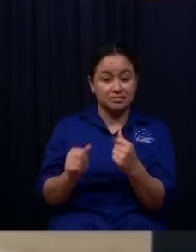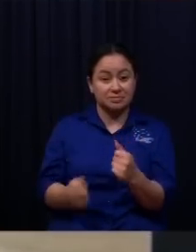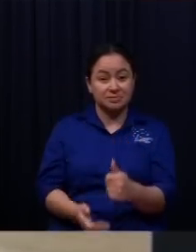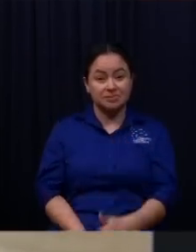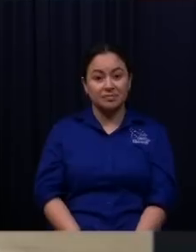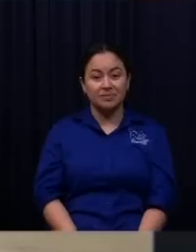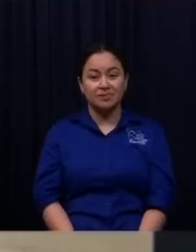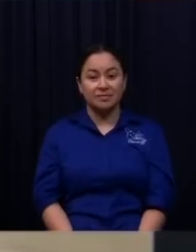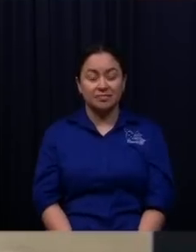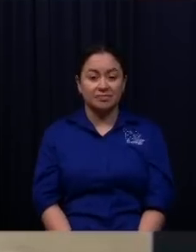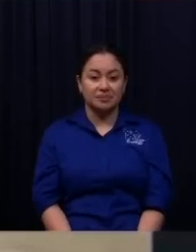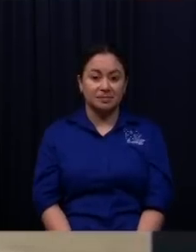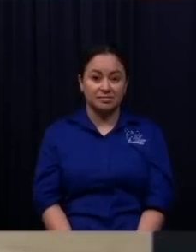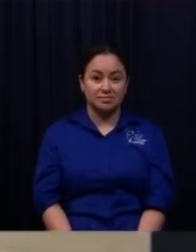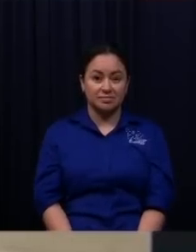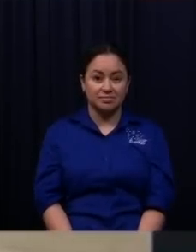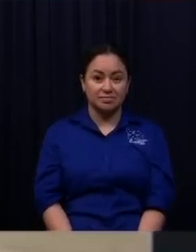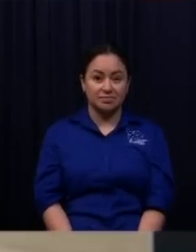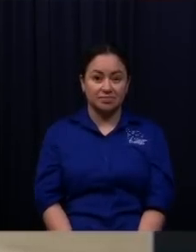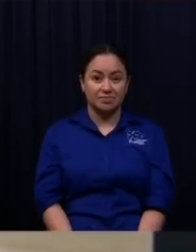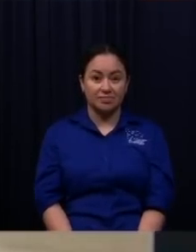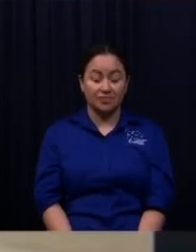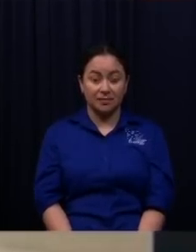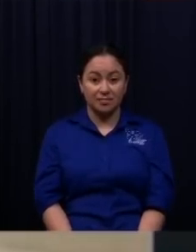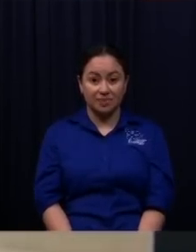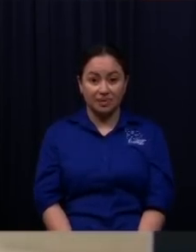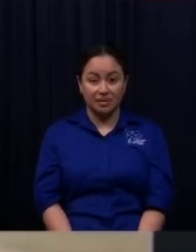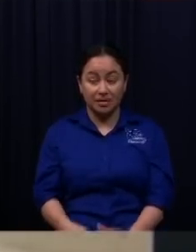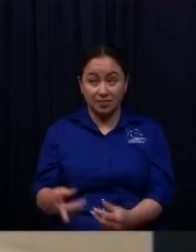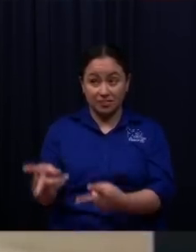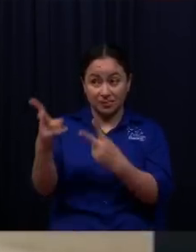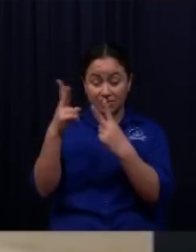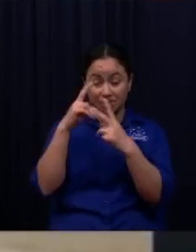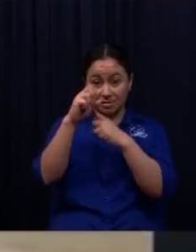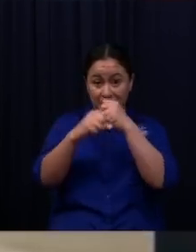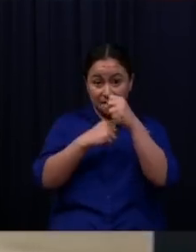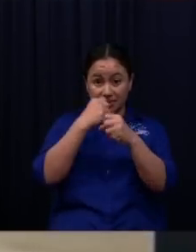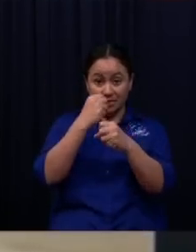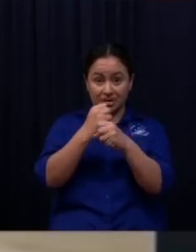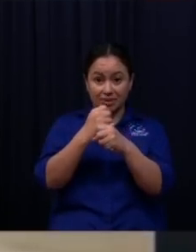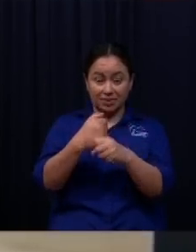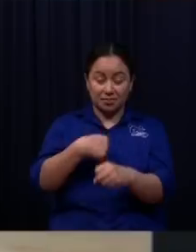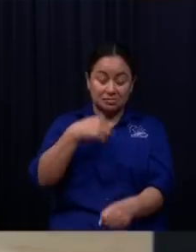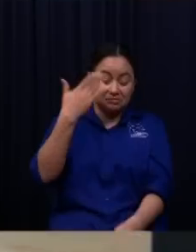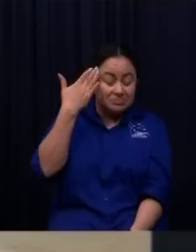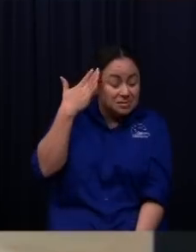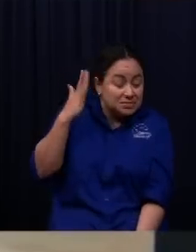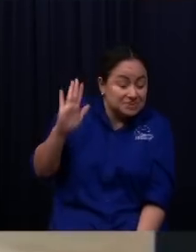Santo, viene el año de no sé cuál.